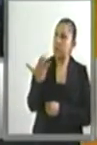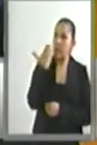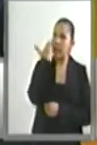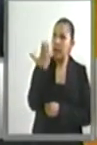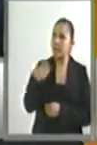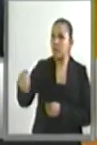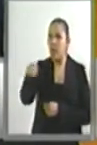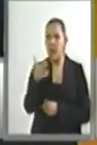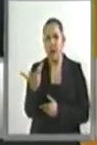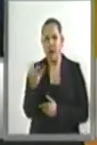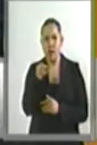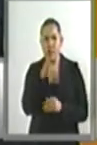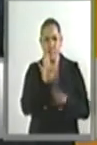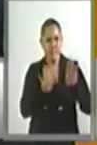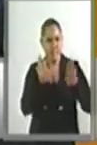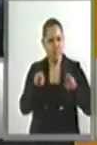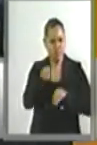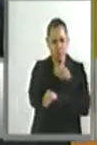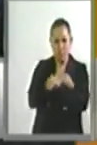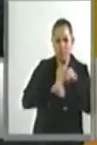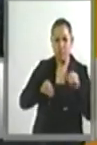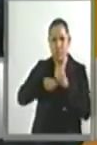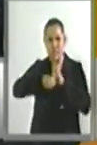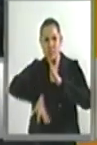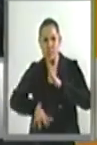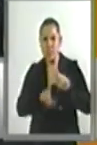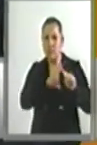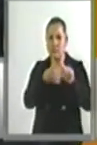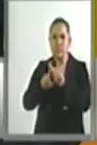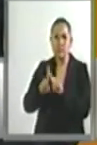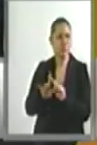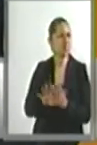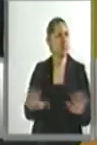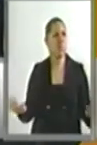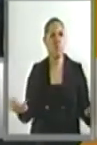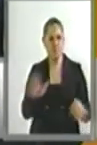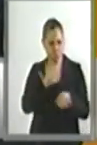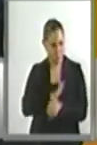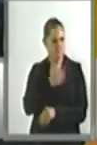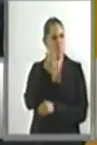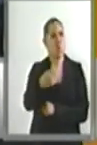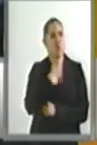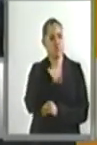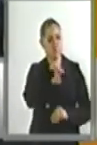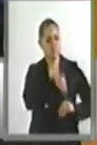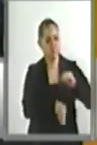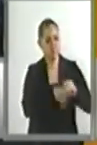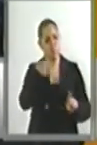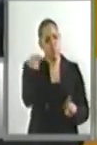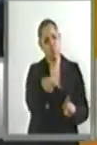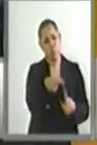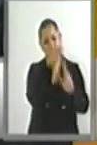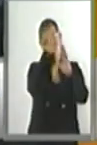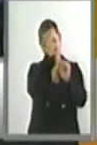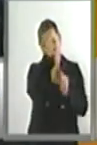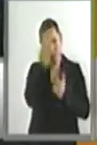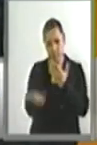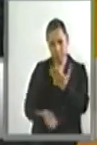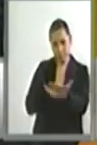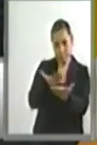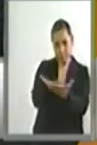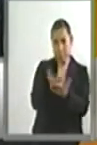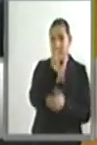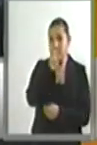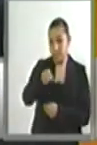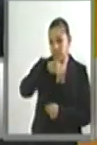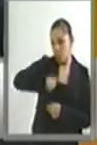sospechas de discrecionalidad. Por ello, fue que presenté un punto de acuerdo y que fue aprobado por la